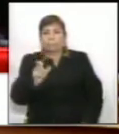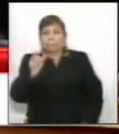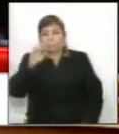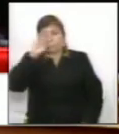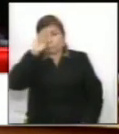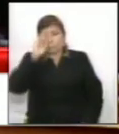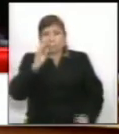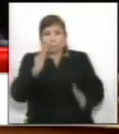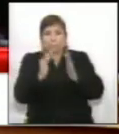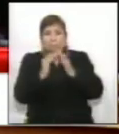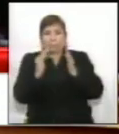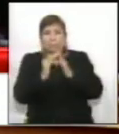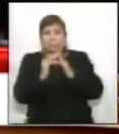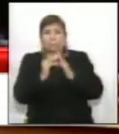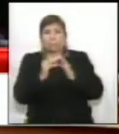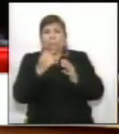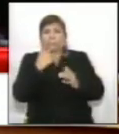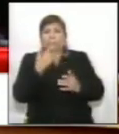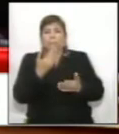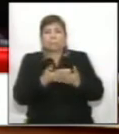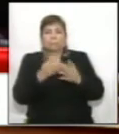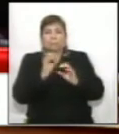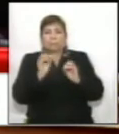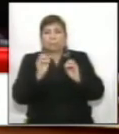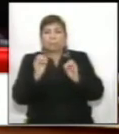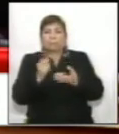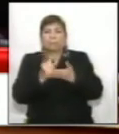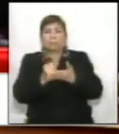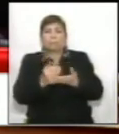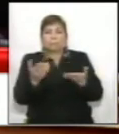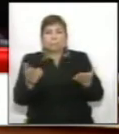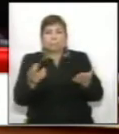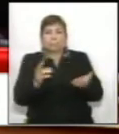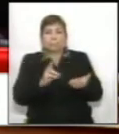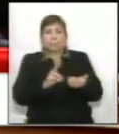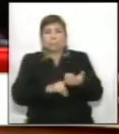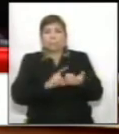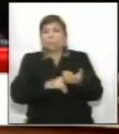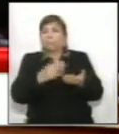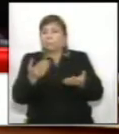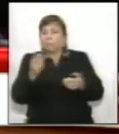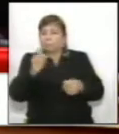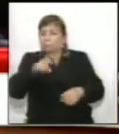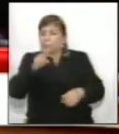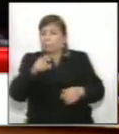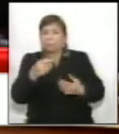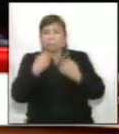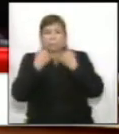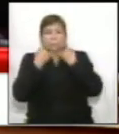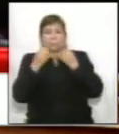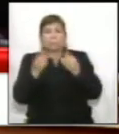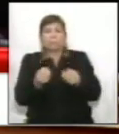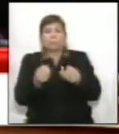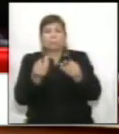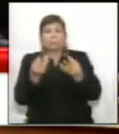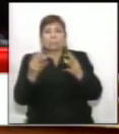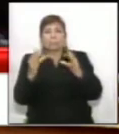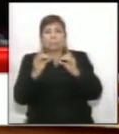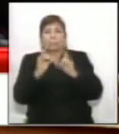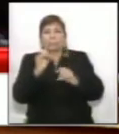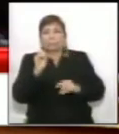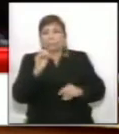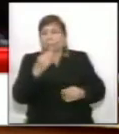en sus casas, es decir, sin acceso al sistema de salud. Es necesario que informen cuántas camas UCI